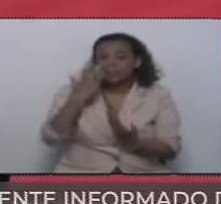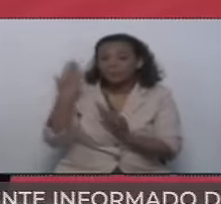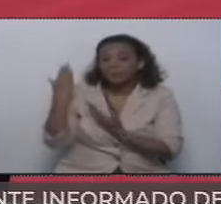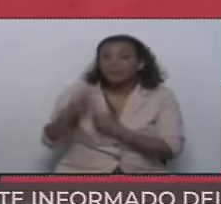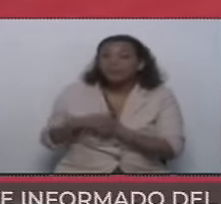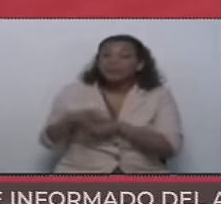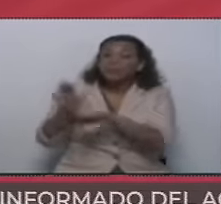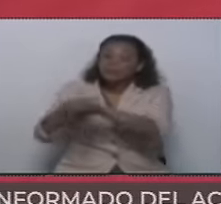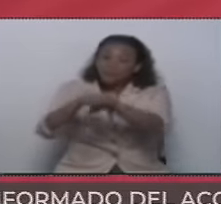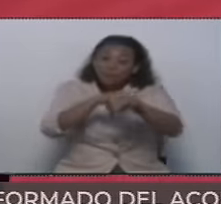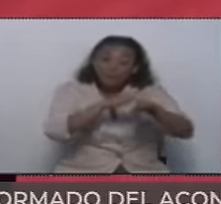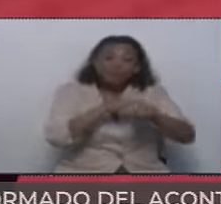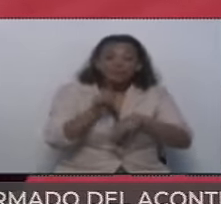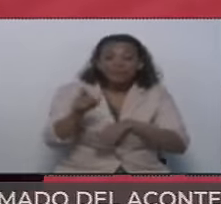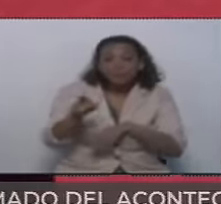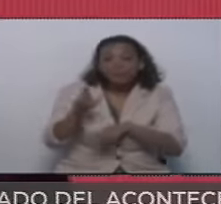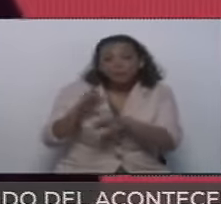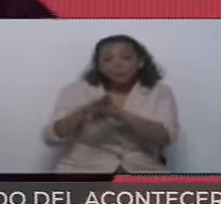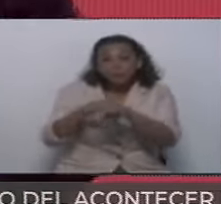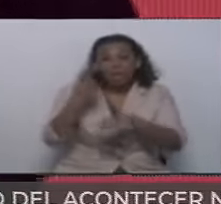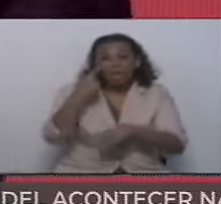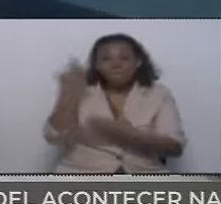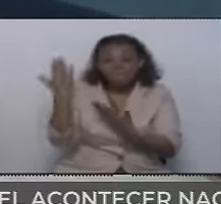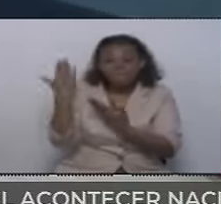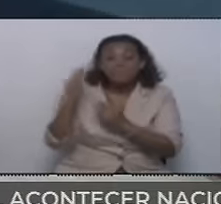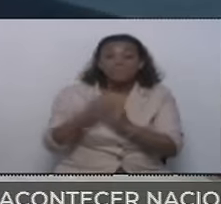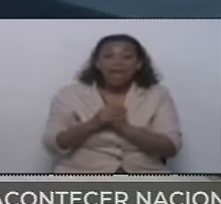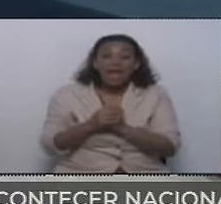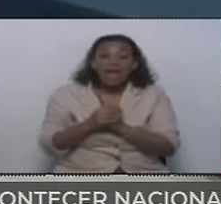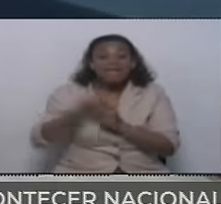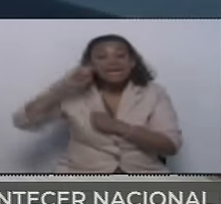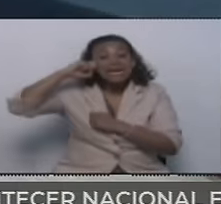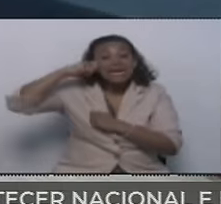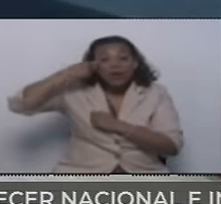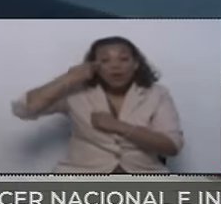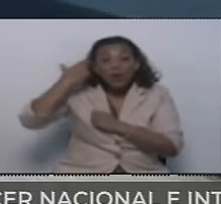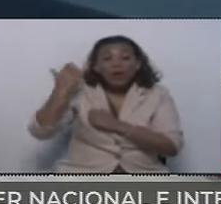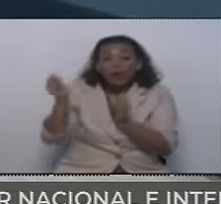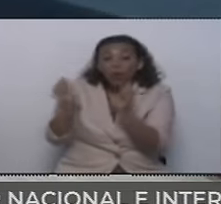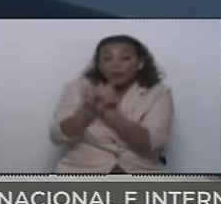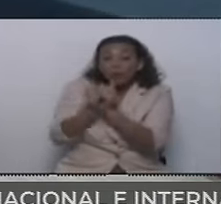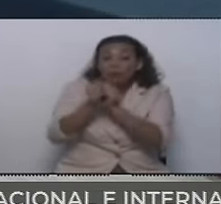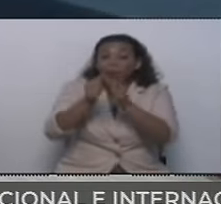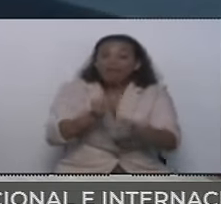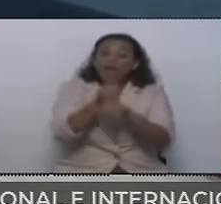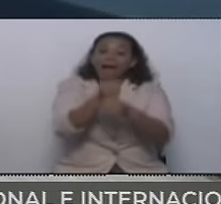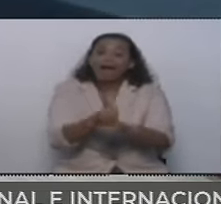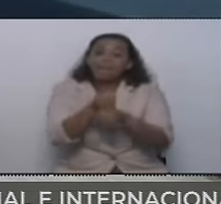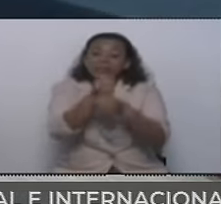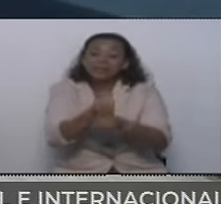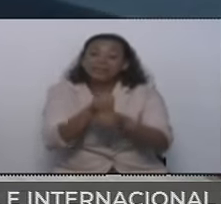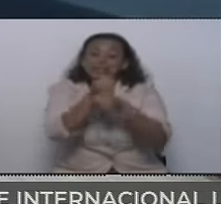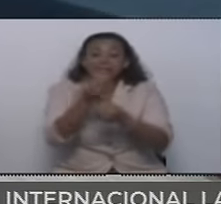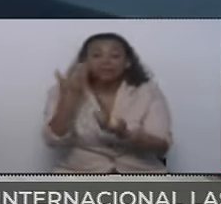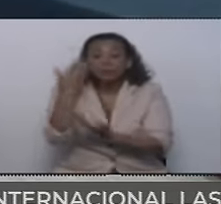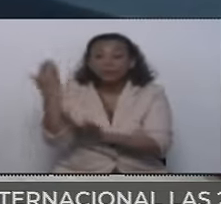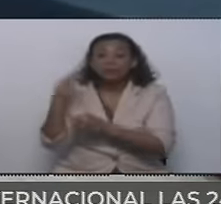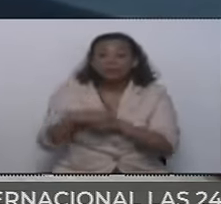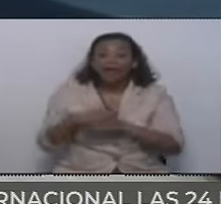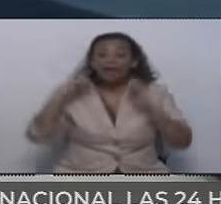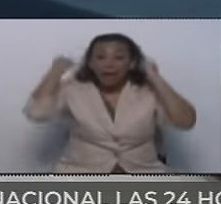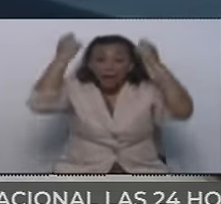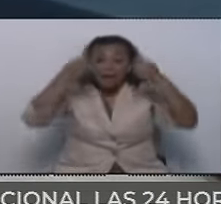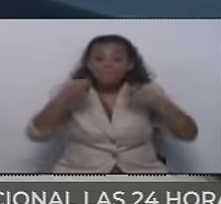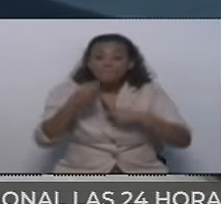digo que ver este recuerdo, aquí al lado del caballito, ¿ves? Aquí va la